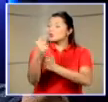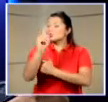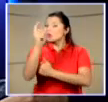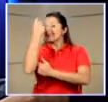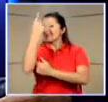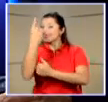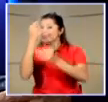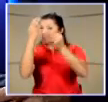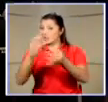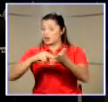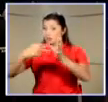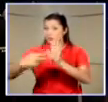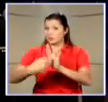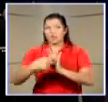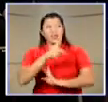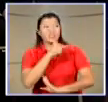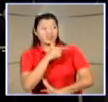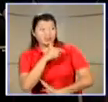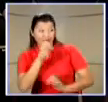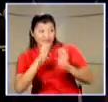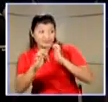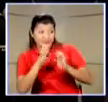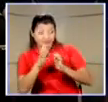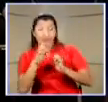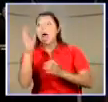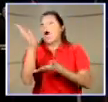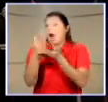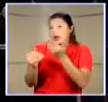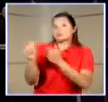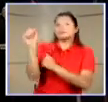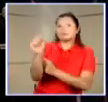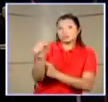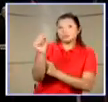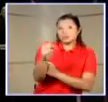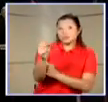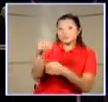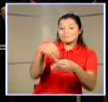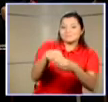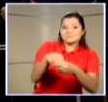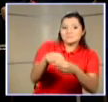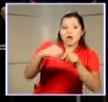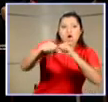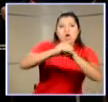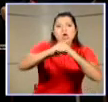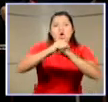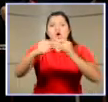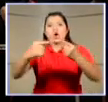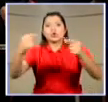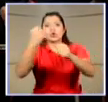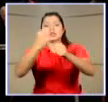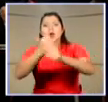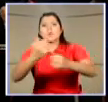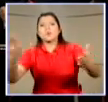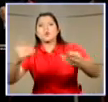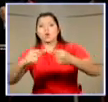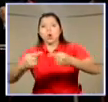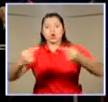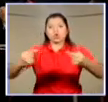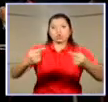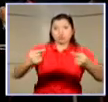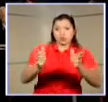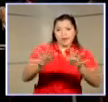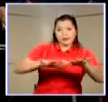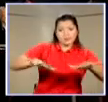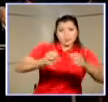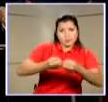público. ¿De quiénes? ¿De los medios? Algunos medios de comunicación están en campaña satánica contra el empleo público, contra el sector público, en